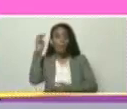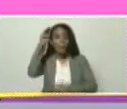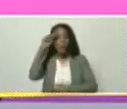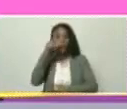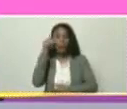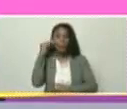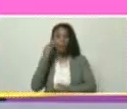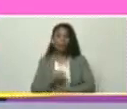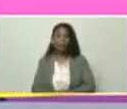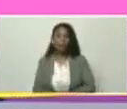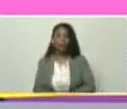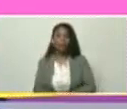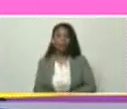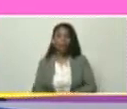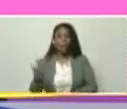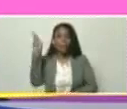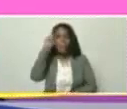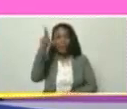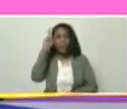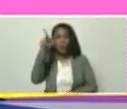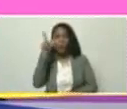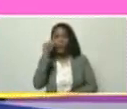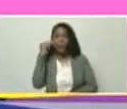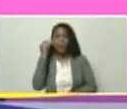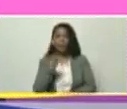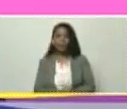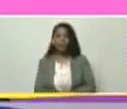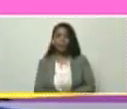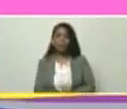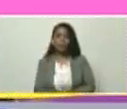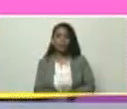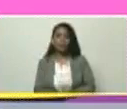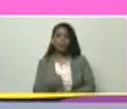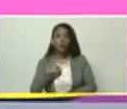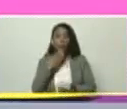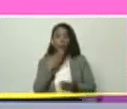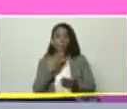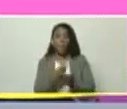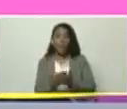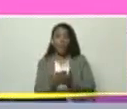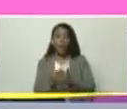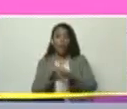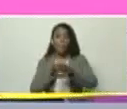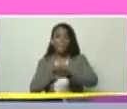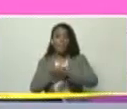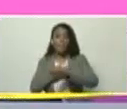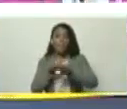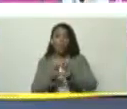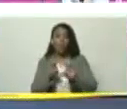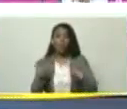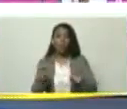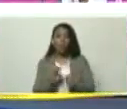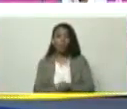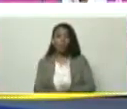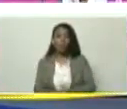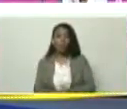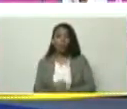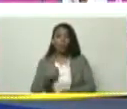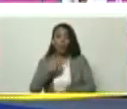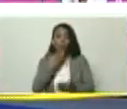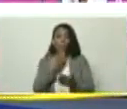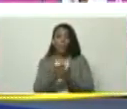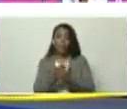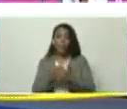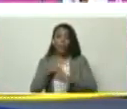maestras, a los profesores y profesoras, le pido a Yelixe Santaella, le pido a